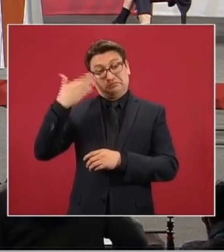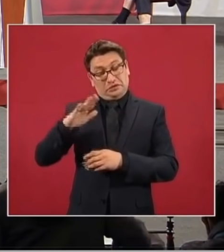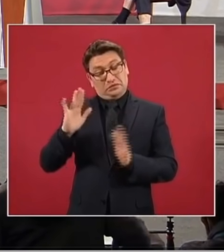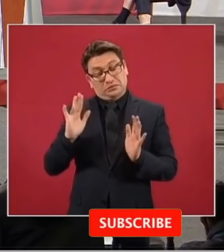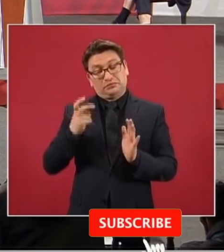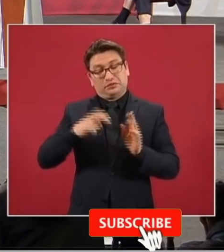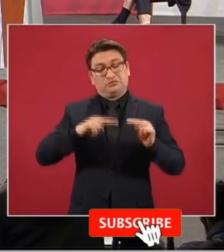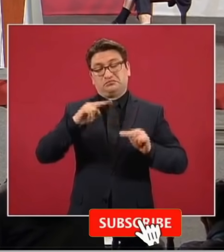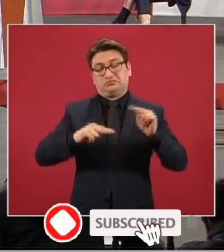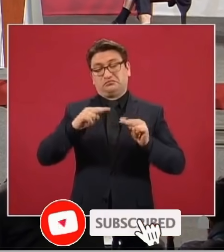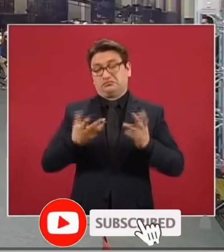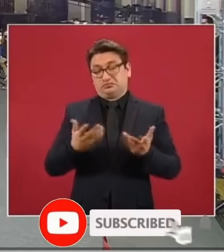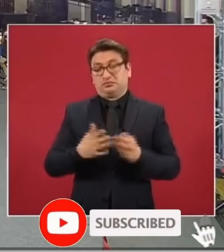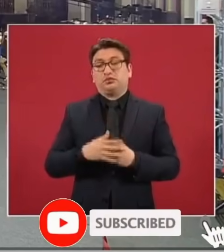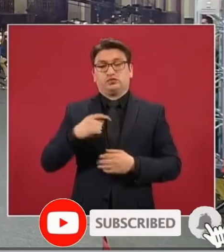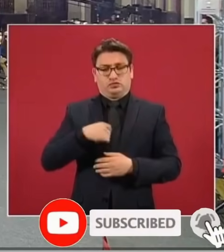Les puedo también